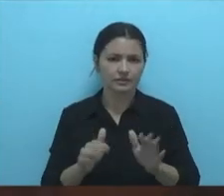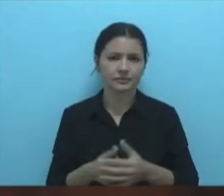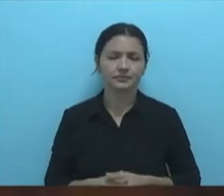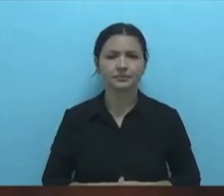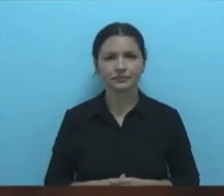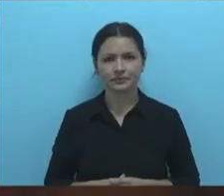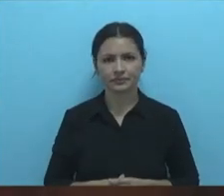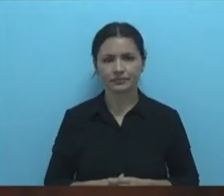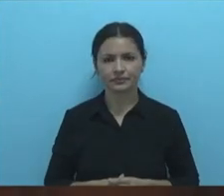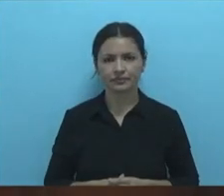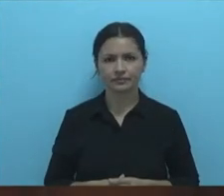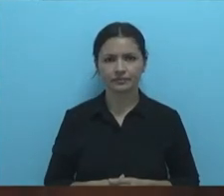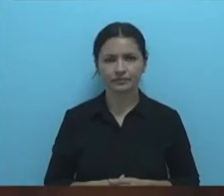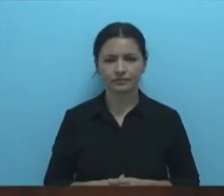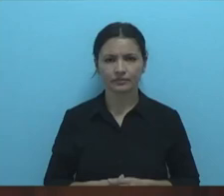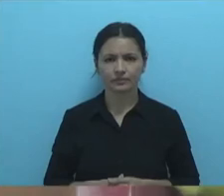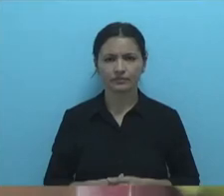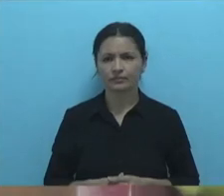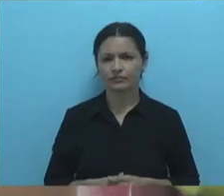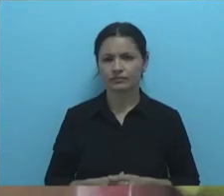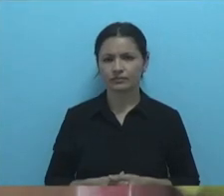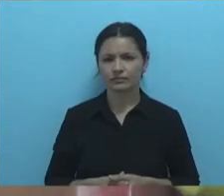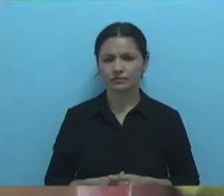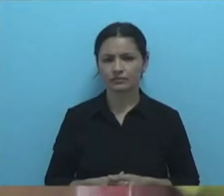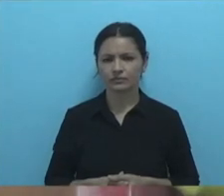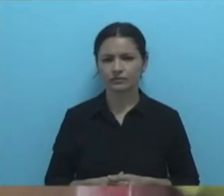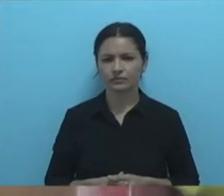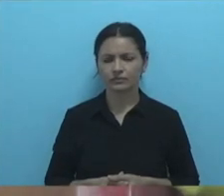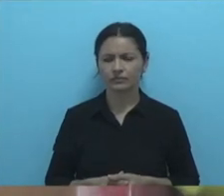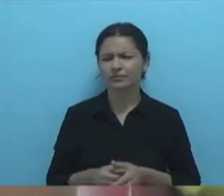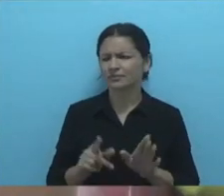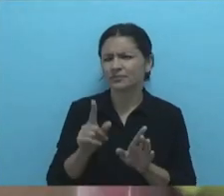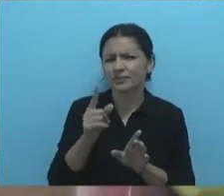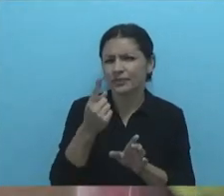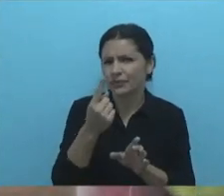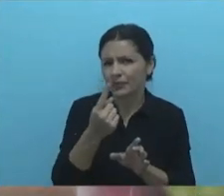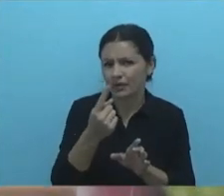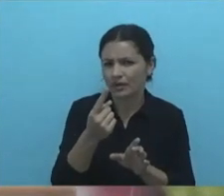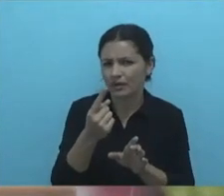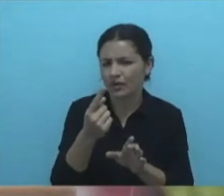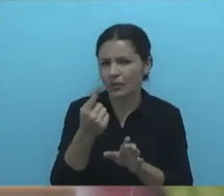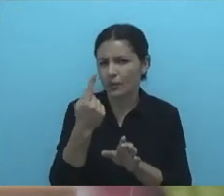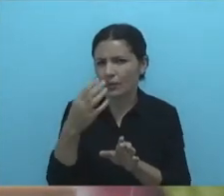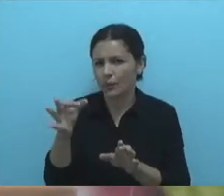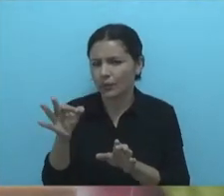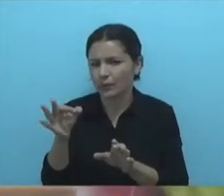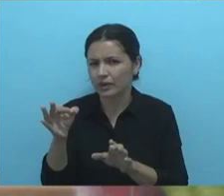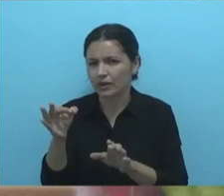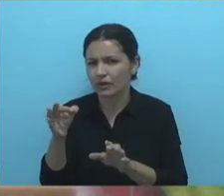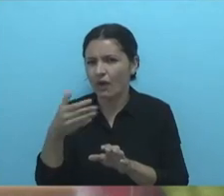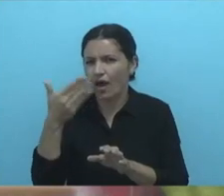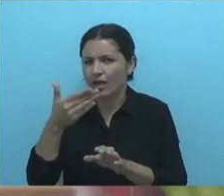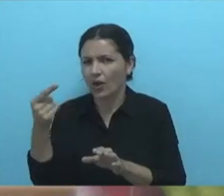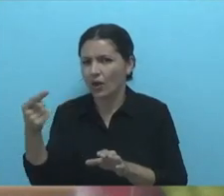diputados sostenían una sola aclaración por lo último que dijo el único agravio manifestado